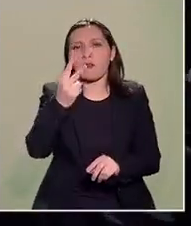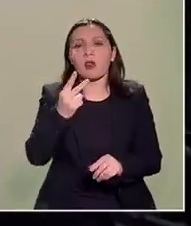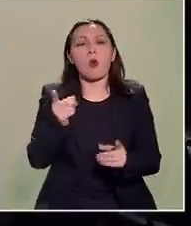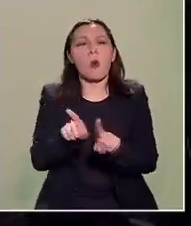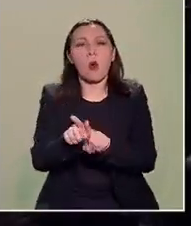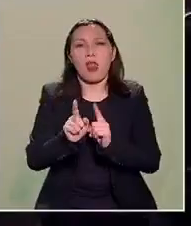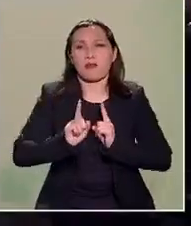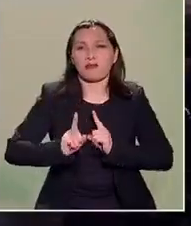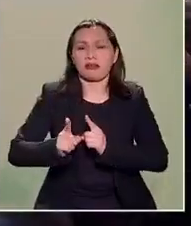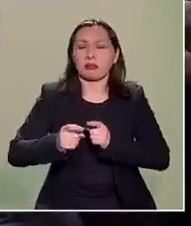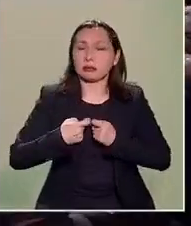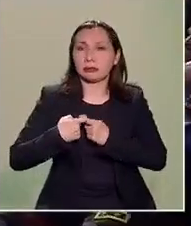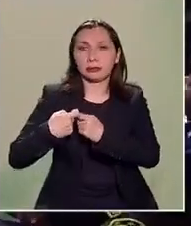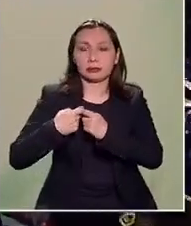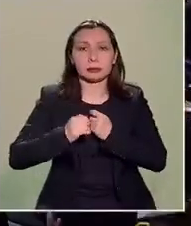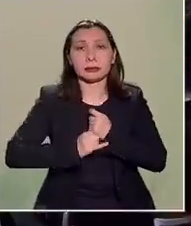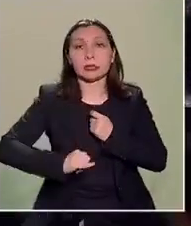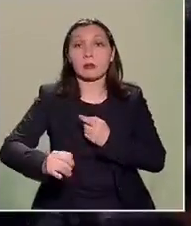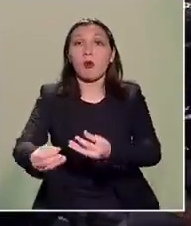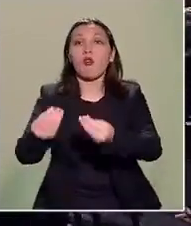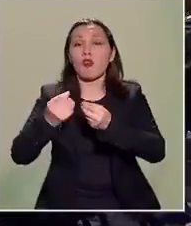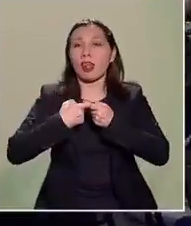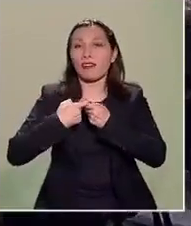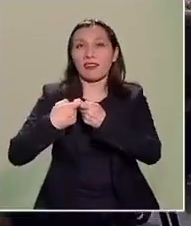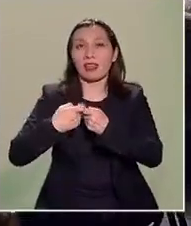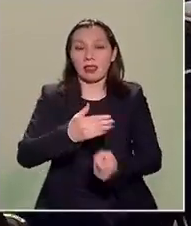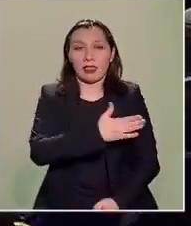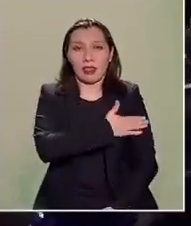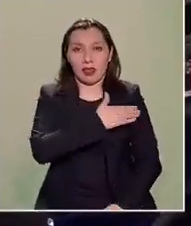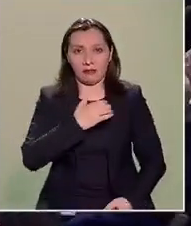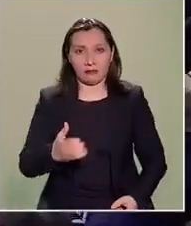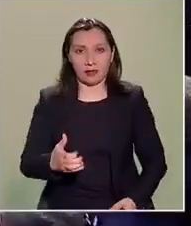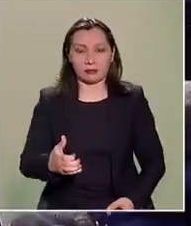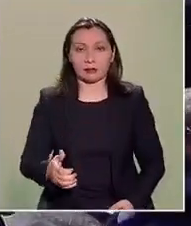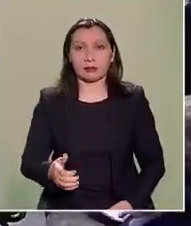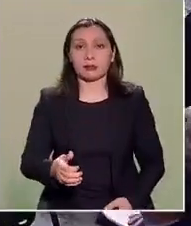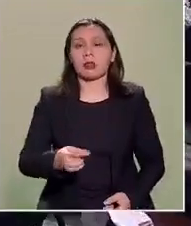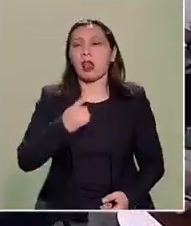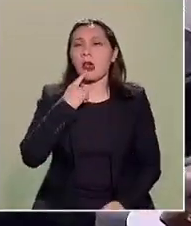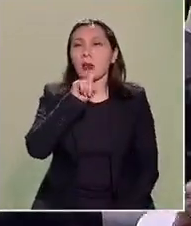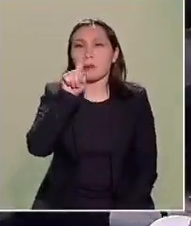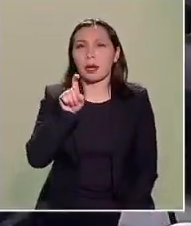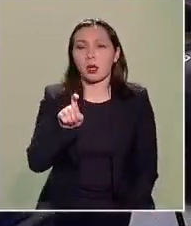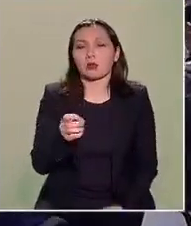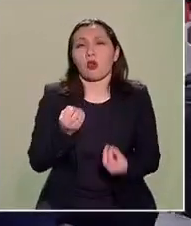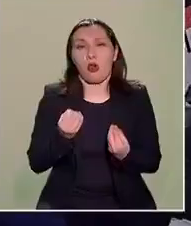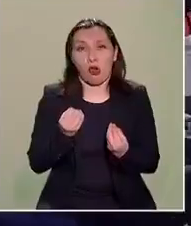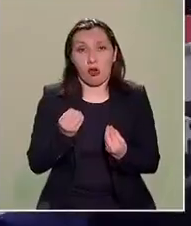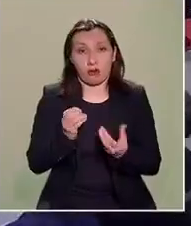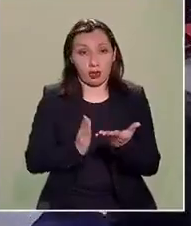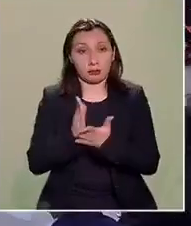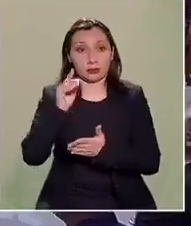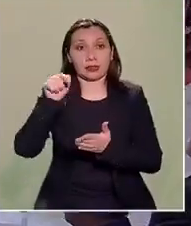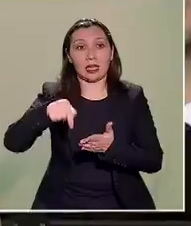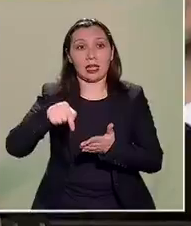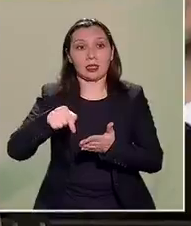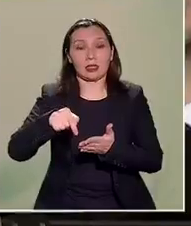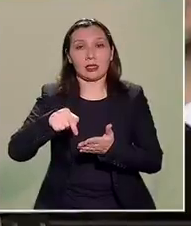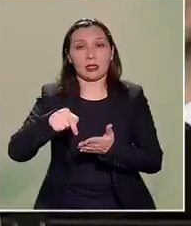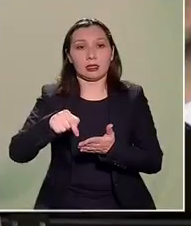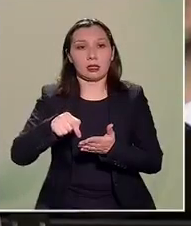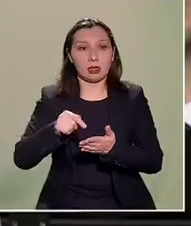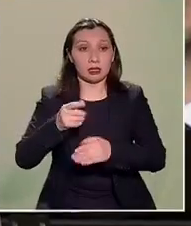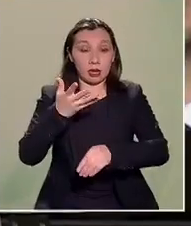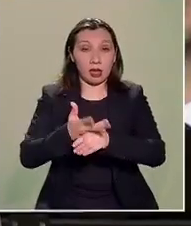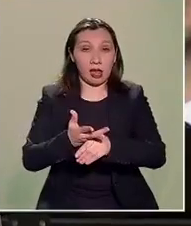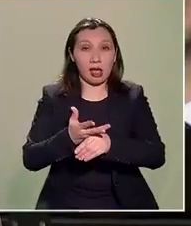batalla constante la buena batalla de la fe la pregunta obvia que surge aquí y